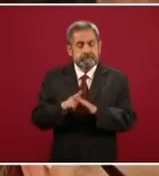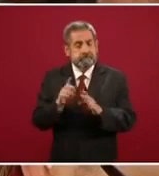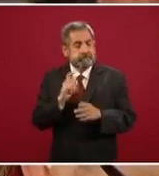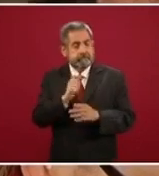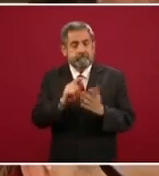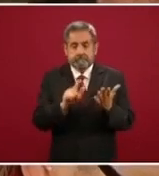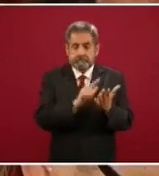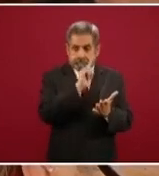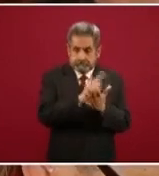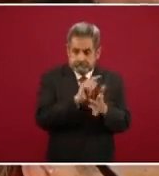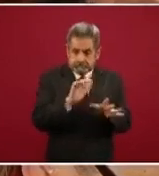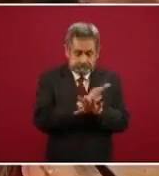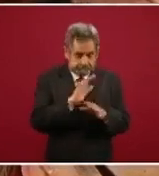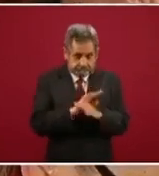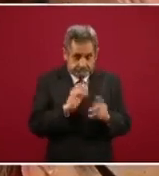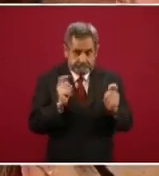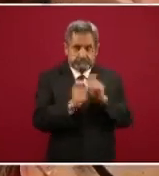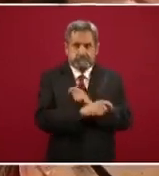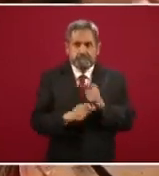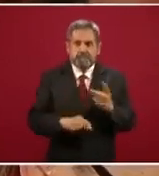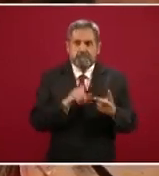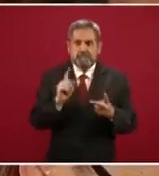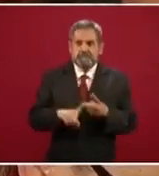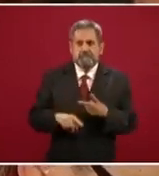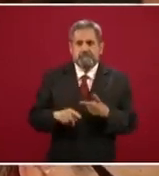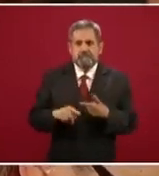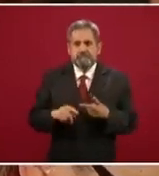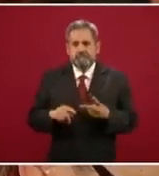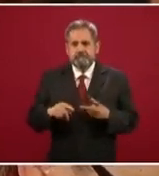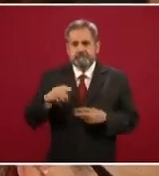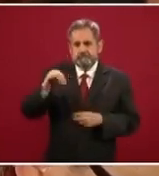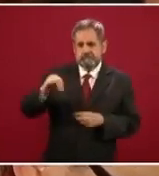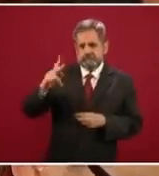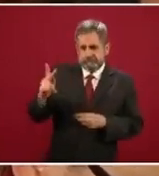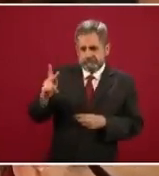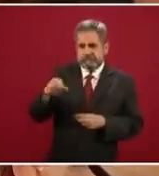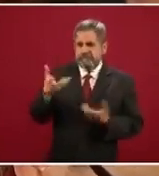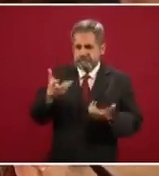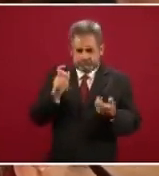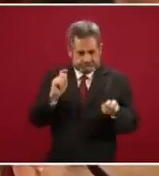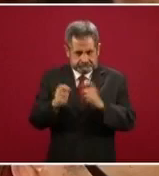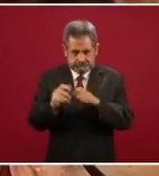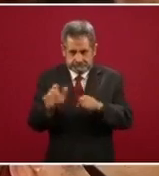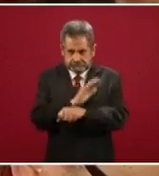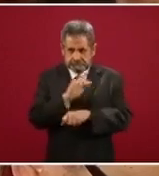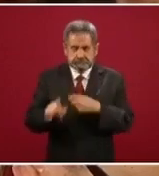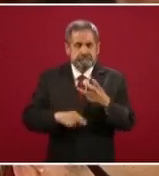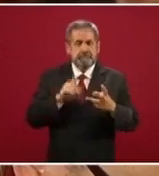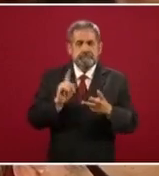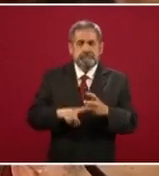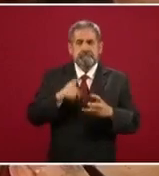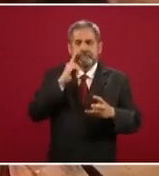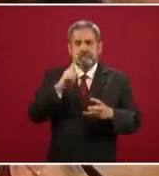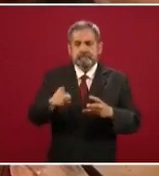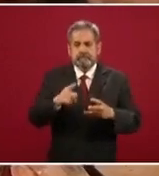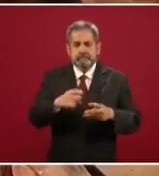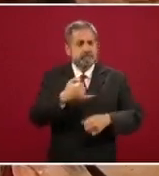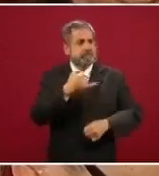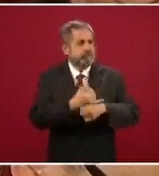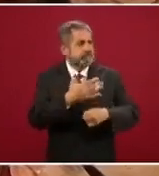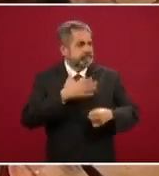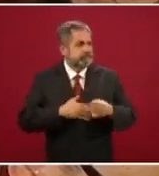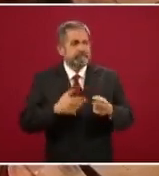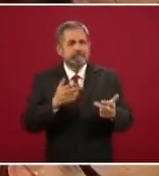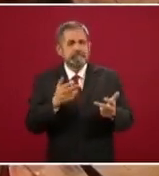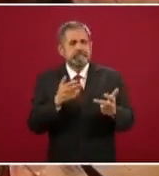reformas legales, que tendrán que ver con actuación de ministerios públicos, que tendrán que ver con que se acabe la impunidad de los